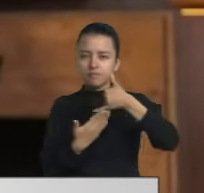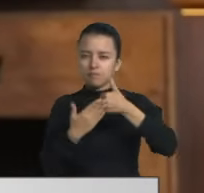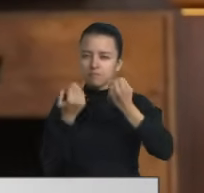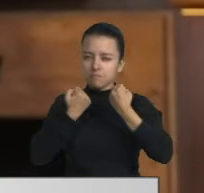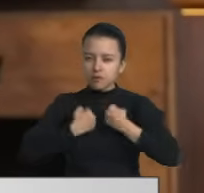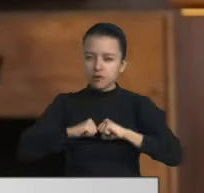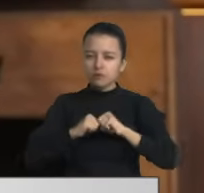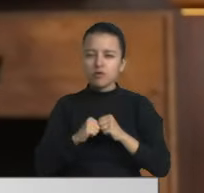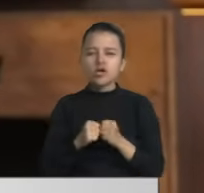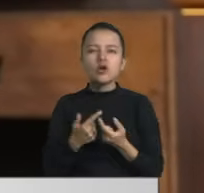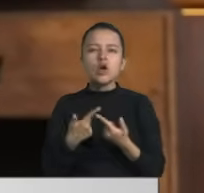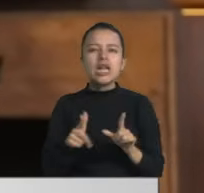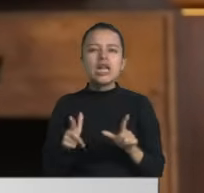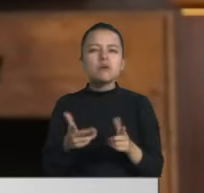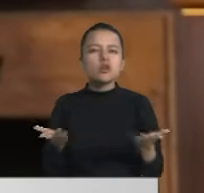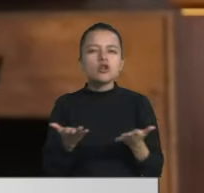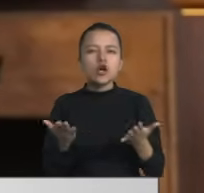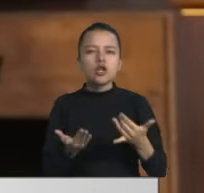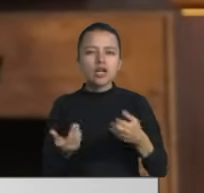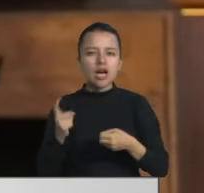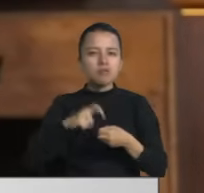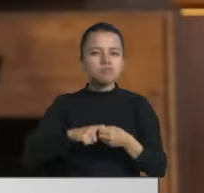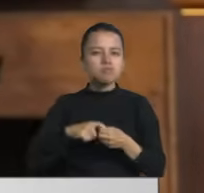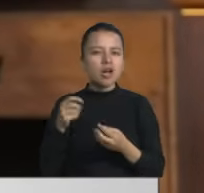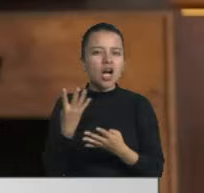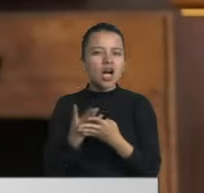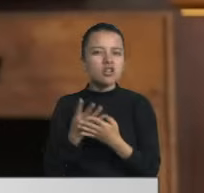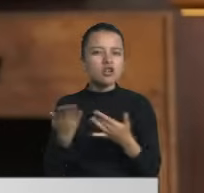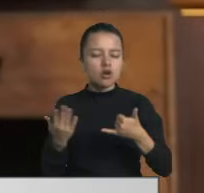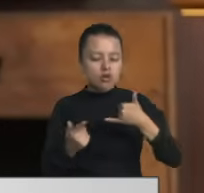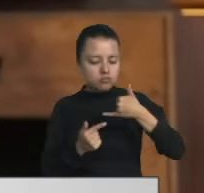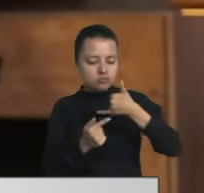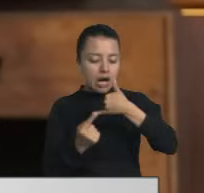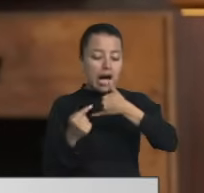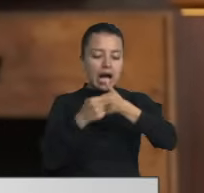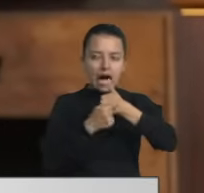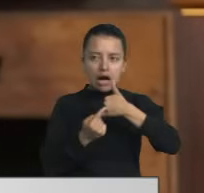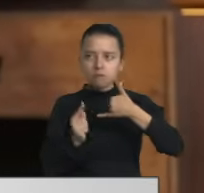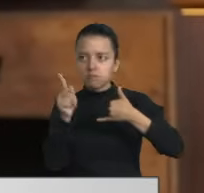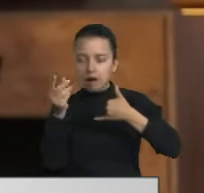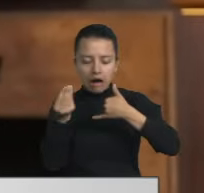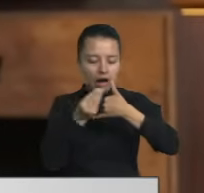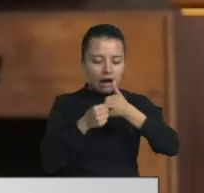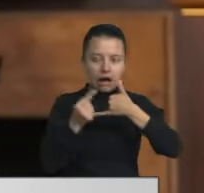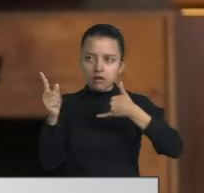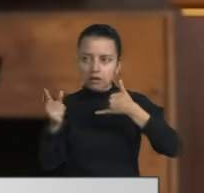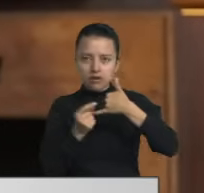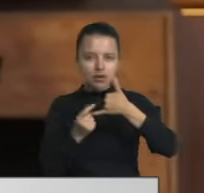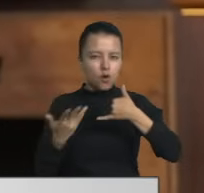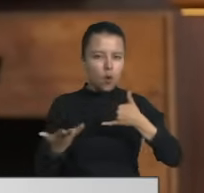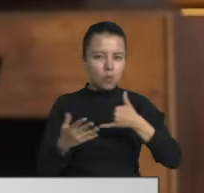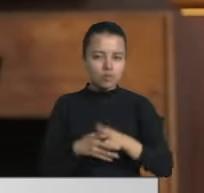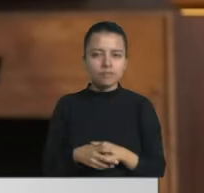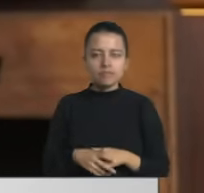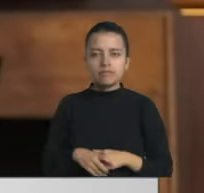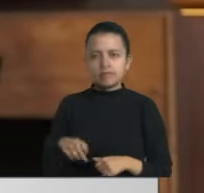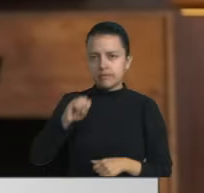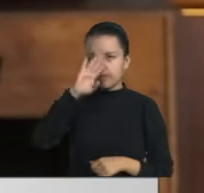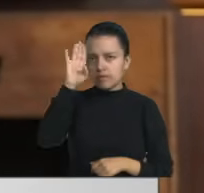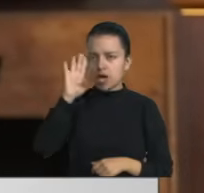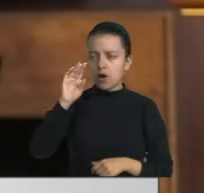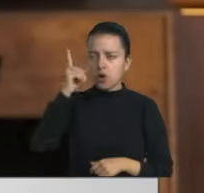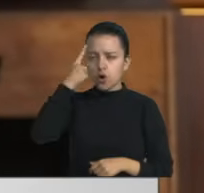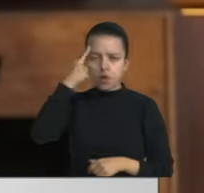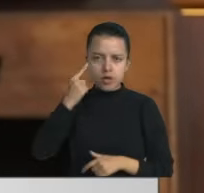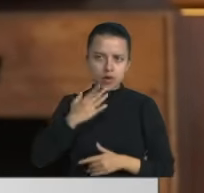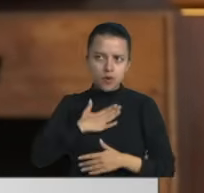esfuerzo para colaborar con un gobierno hermano que tiene una dificultad en este momento, así como en otros momentos la ha tenido el gobierno